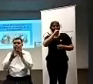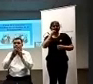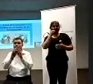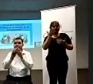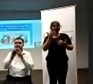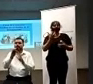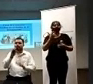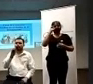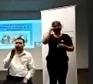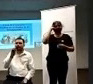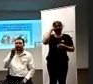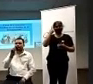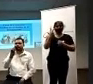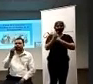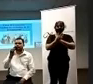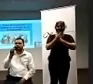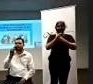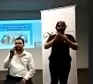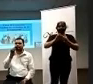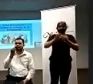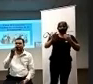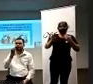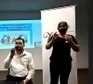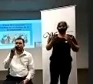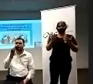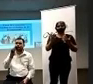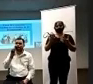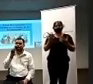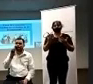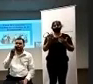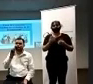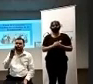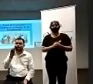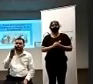Entonces, lo que ocurrió es que la persona con discapacidad se quedó confinada.